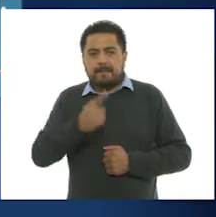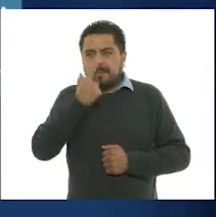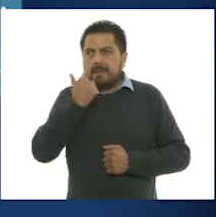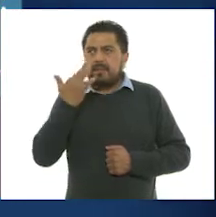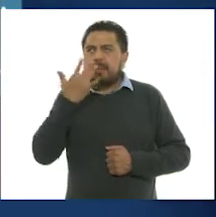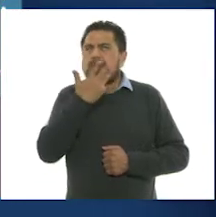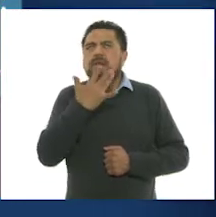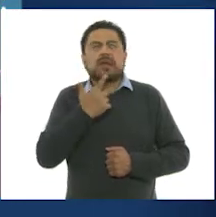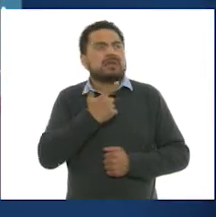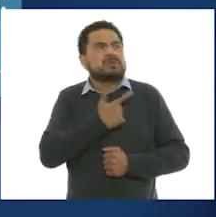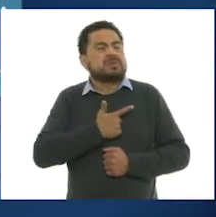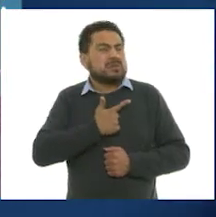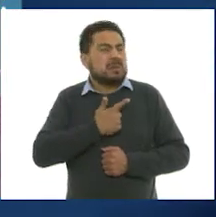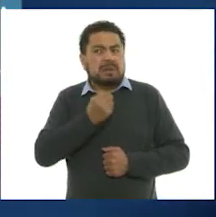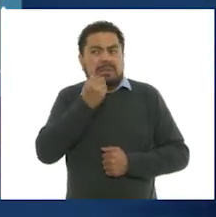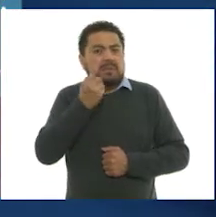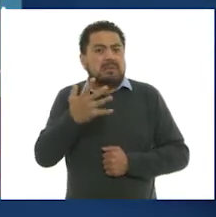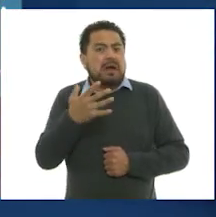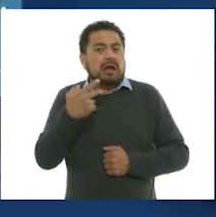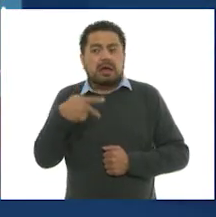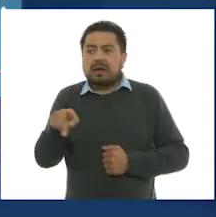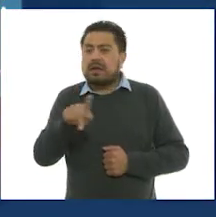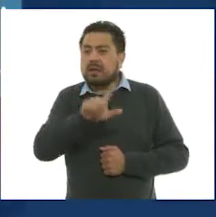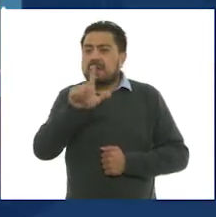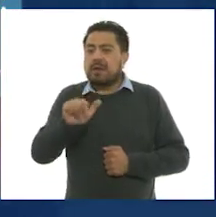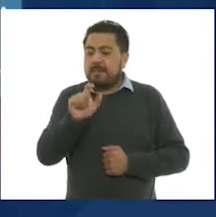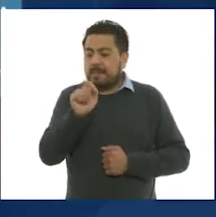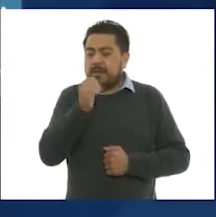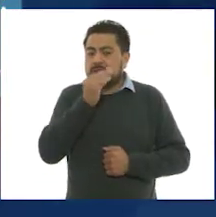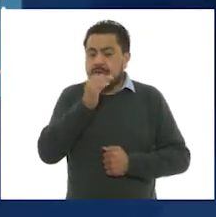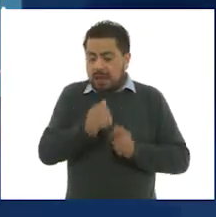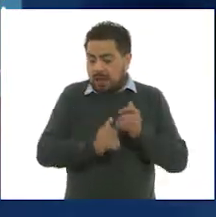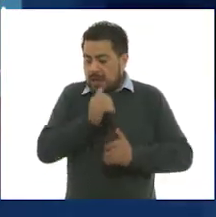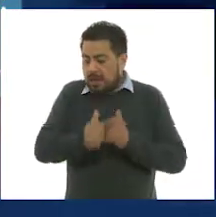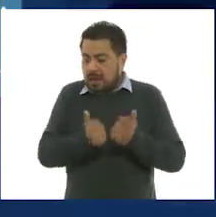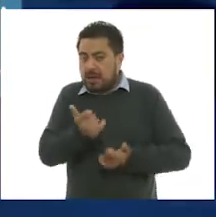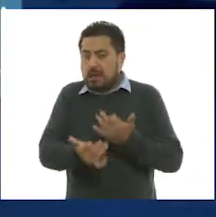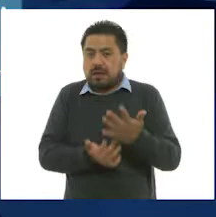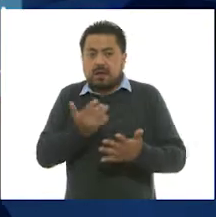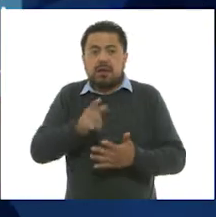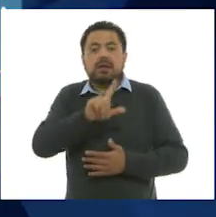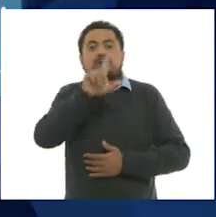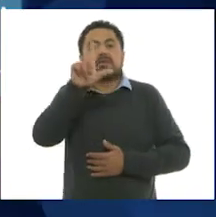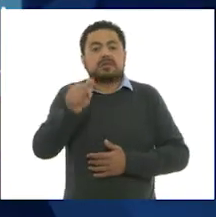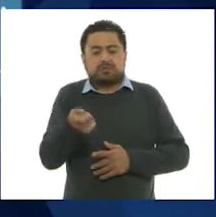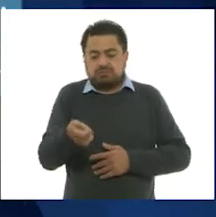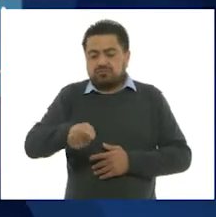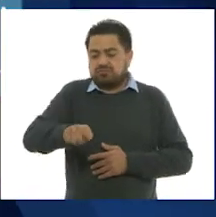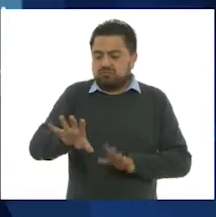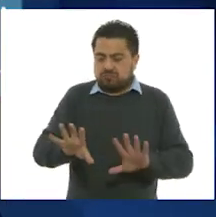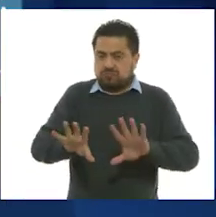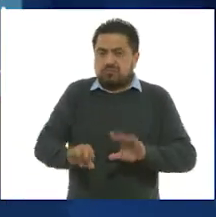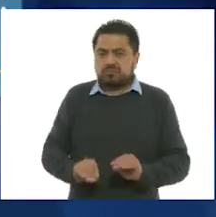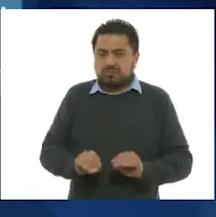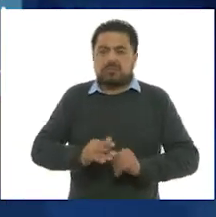¡Qué dulce aroma! Después de que pasaron 20 minutos, la apagamos.